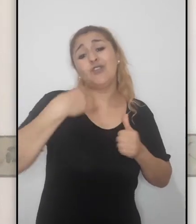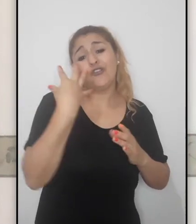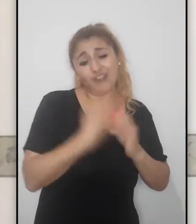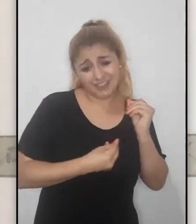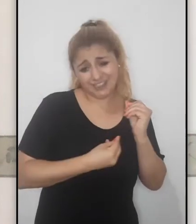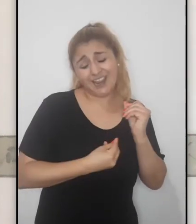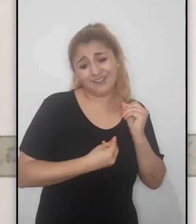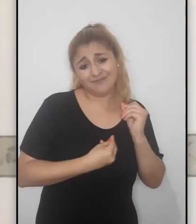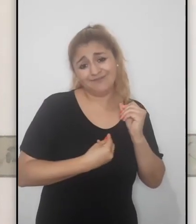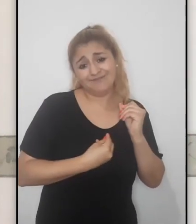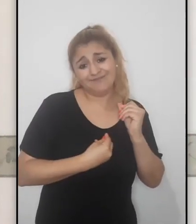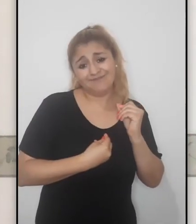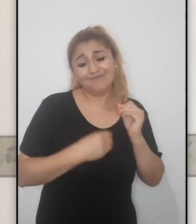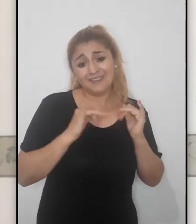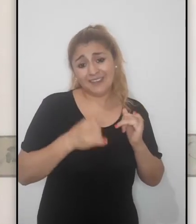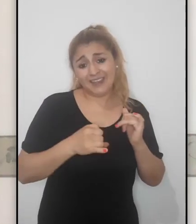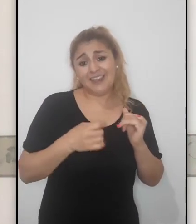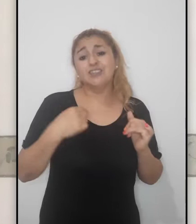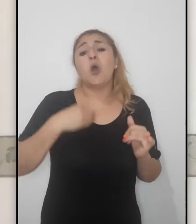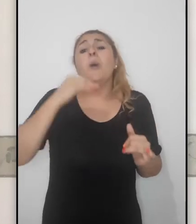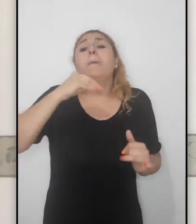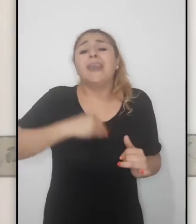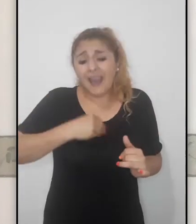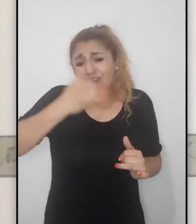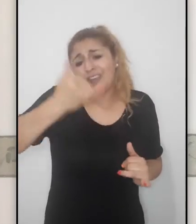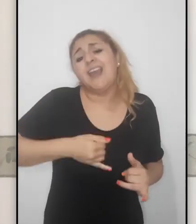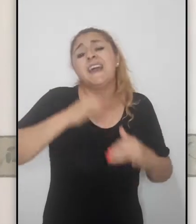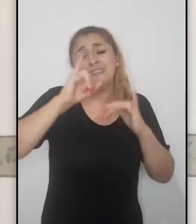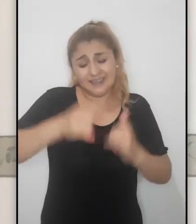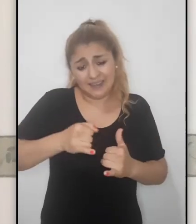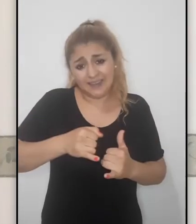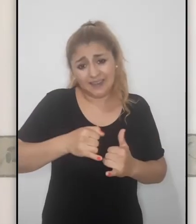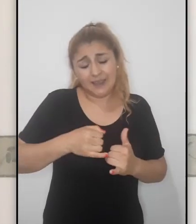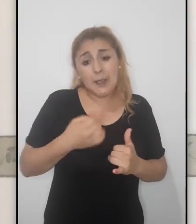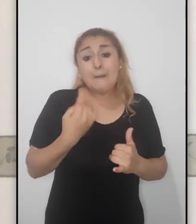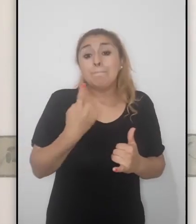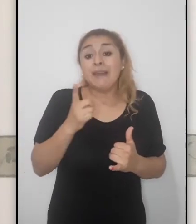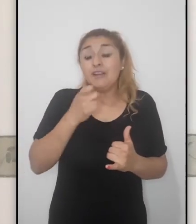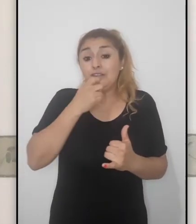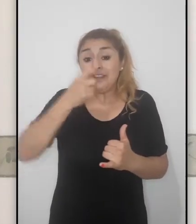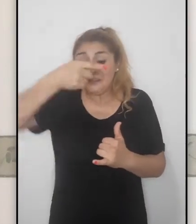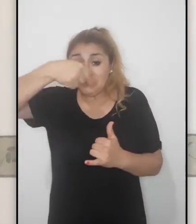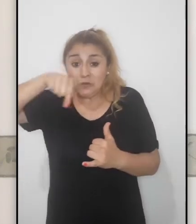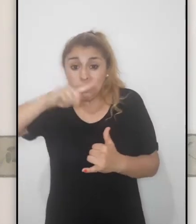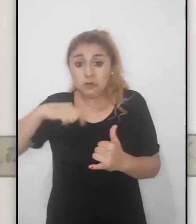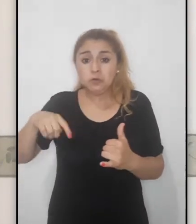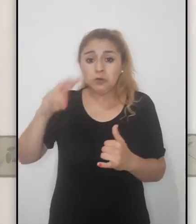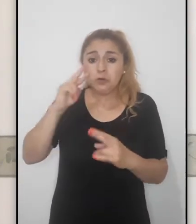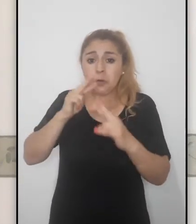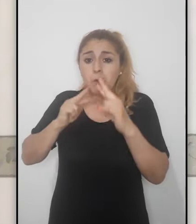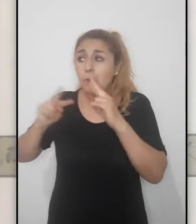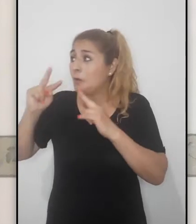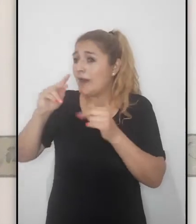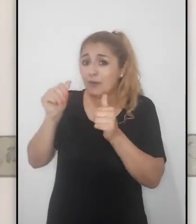siempre vamos a pasar fuera de dios pero en dios tenemos la base más sólida